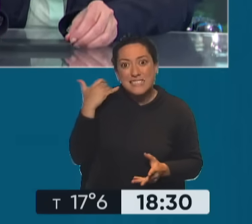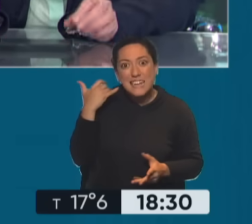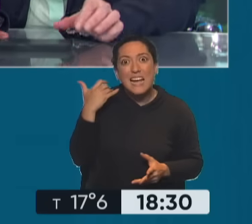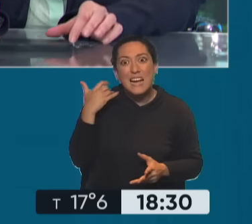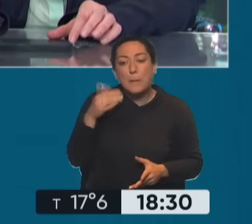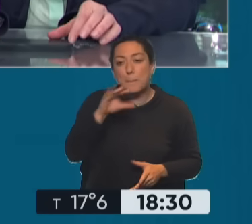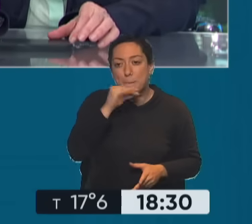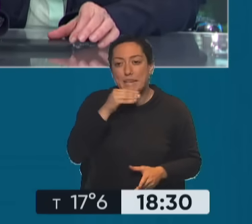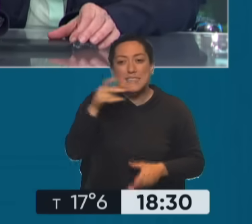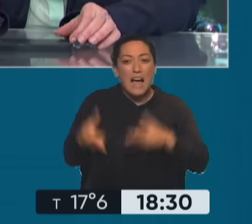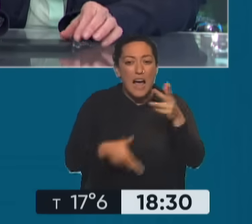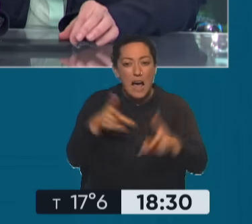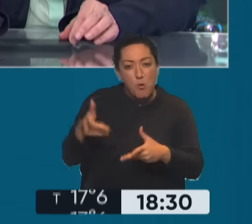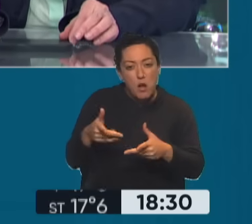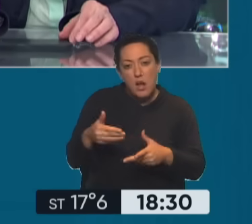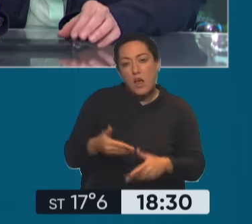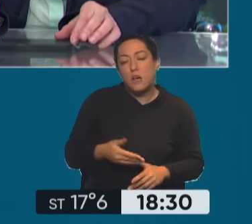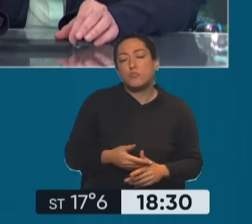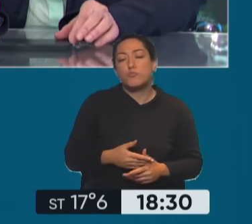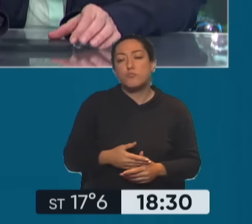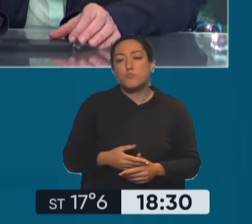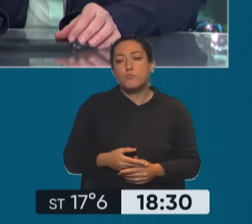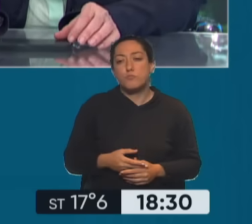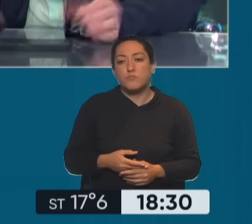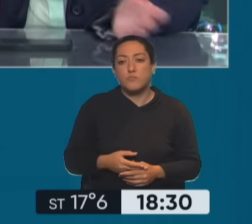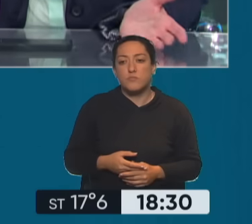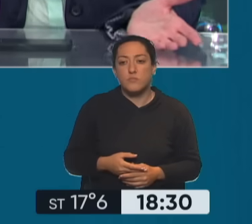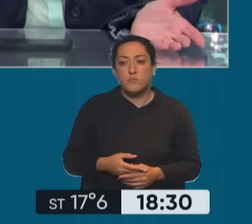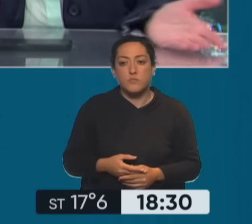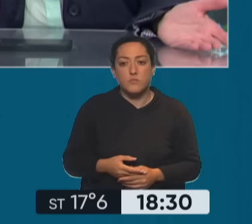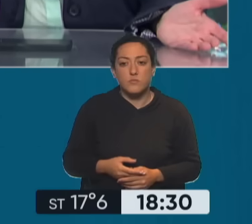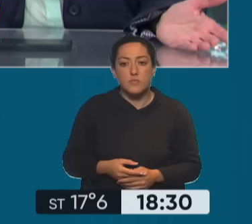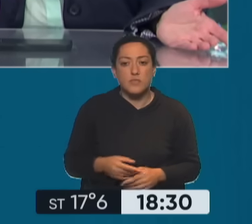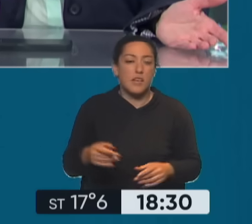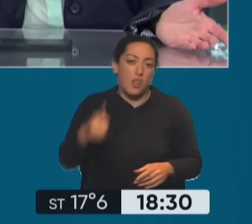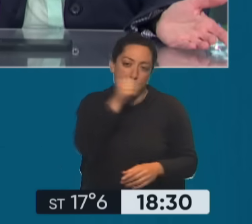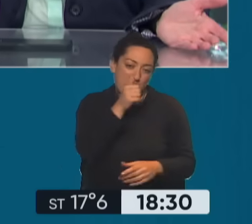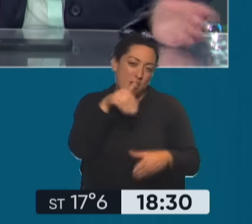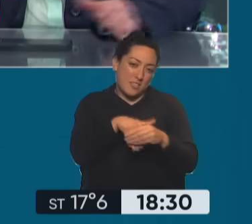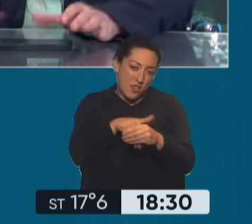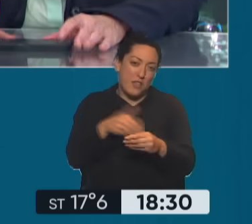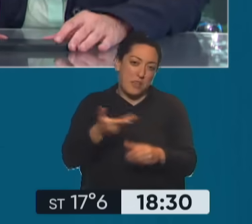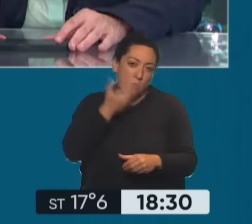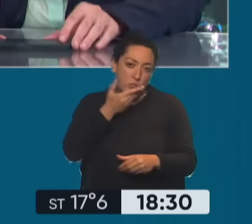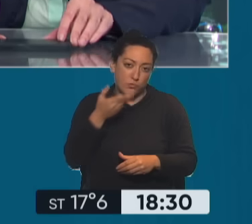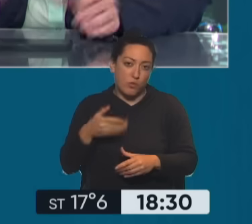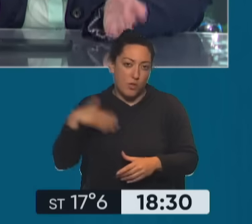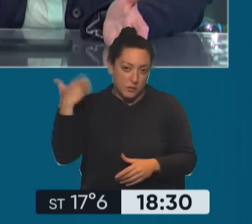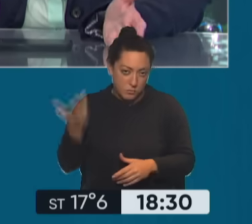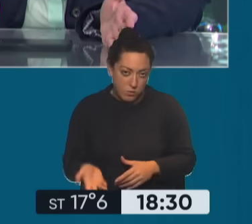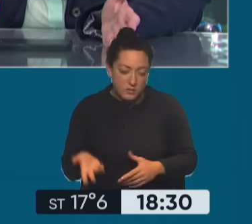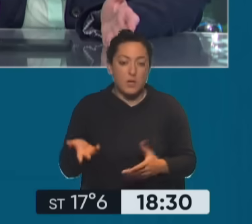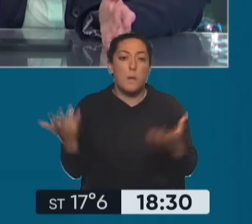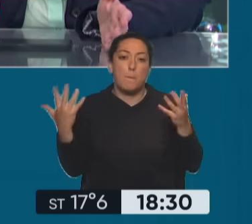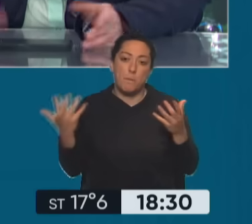hablaba Sergio Massa en el discurso de domingo electoral, digamos, ¿no? Por supuesto,